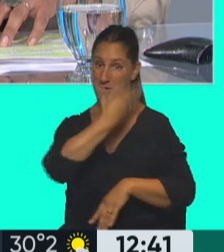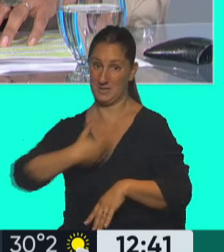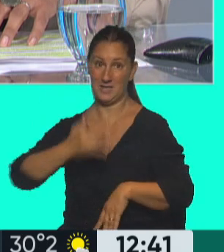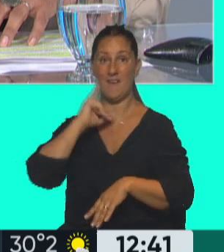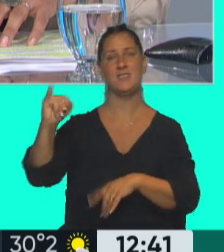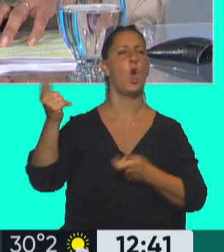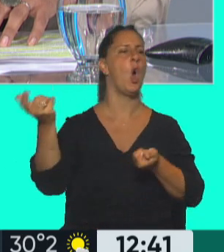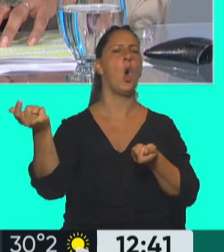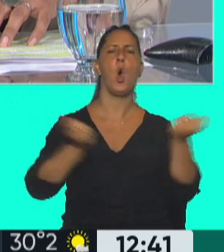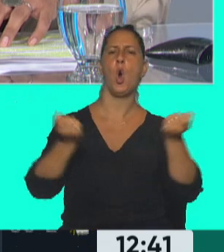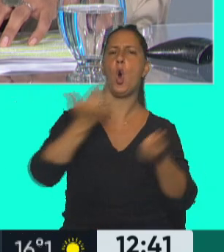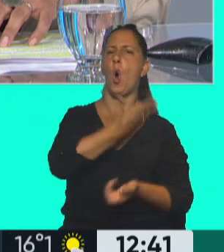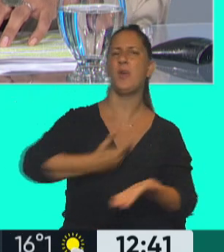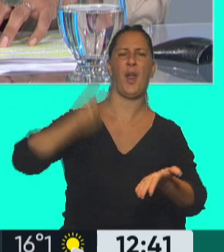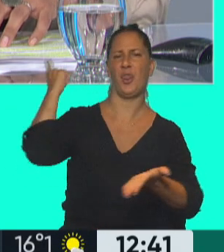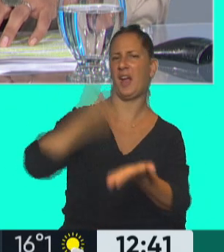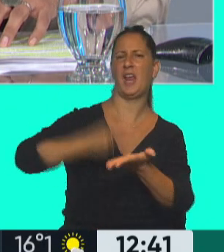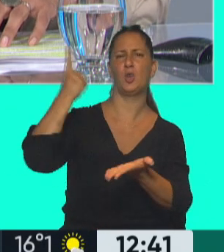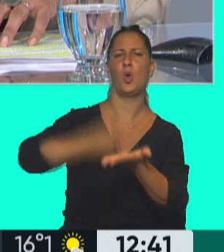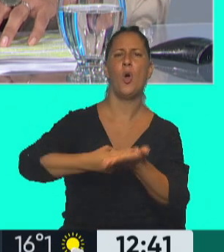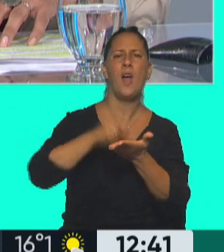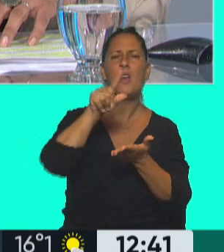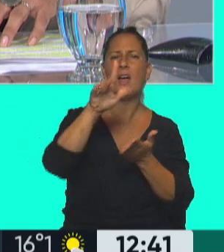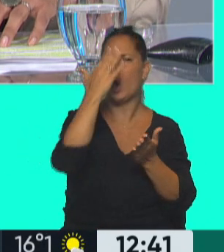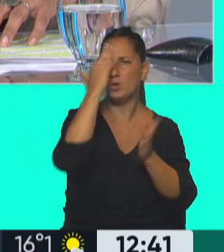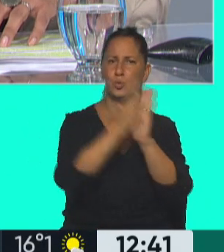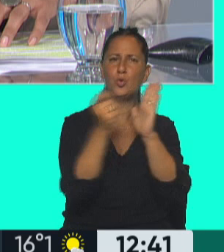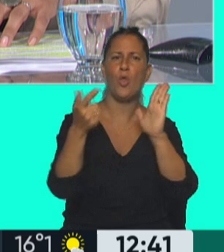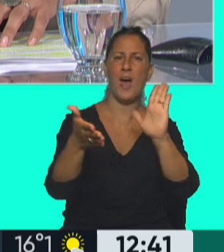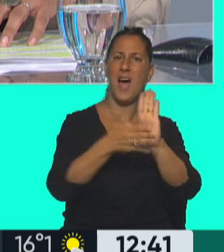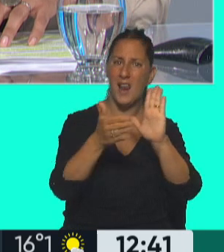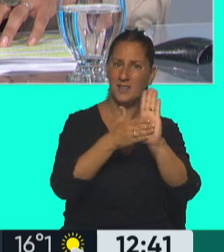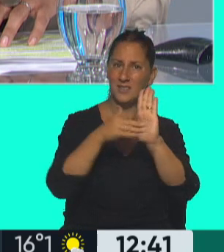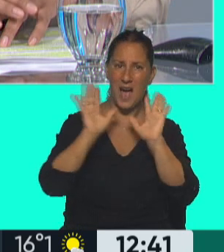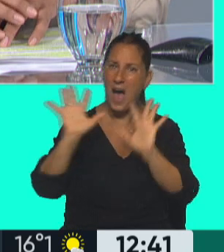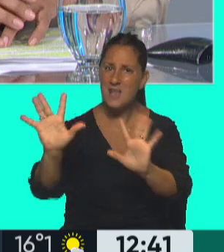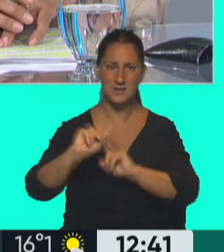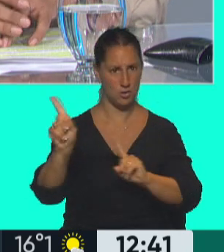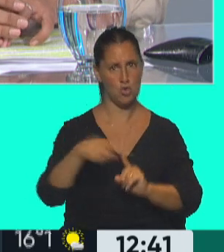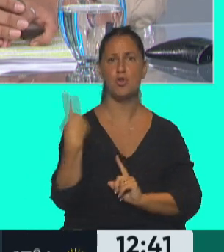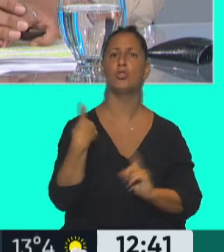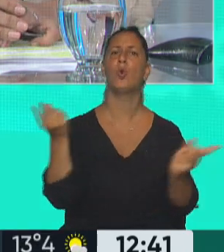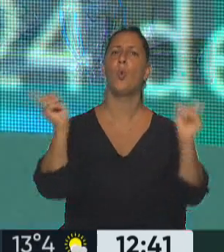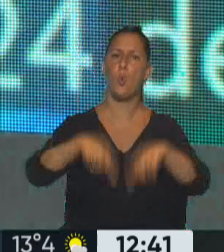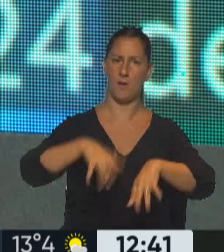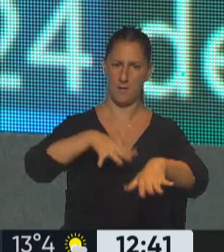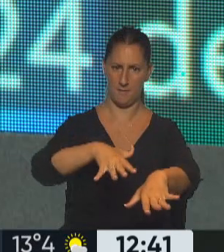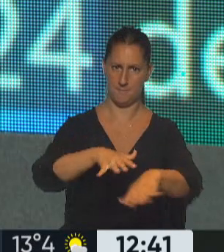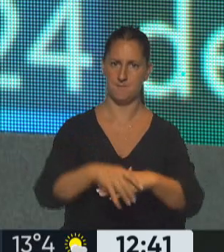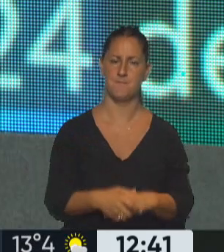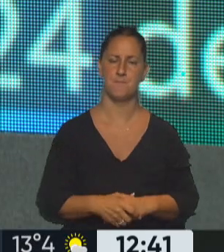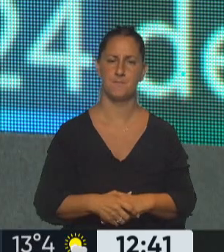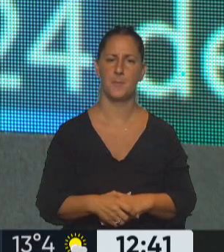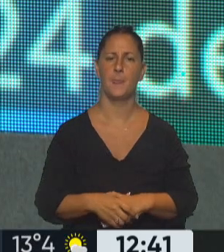por decreto, que no suspenda las garantías constitucionales porque van a volver a la calle y van a volver a hacer un paro nacional. Sandra, fue asesinado